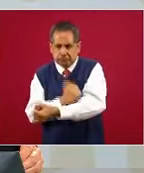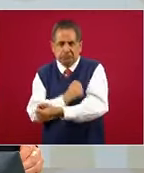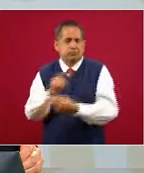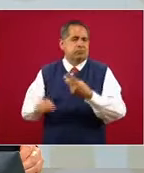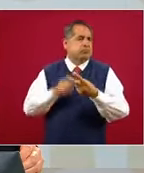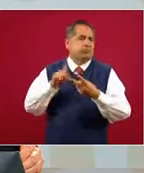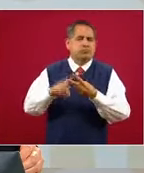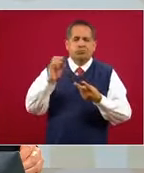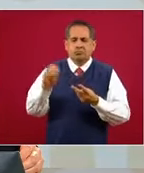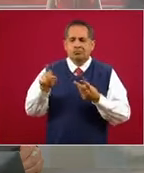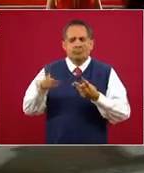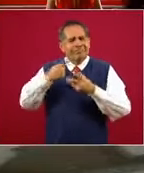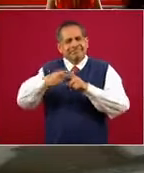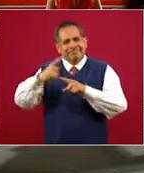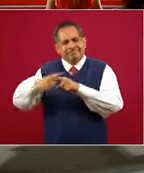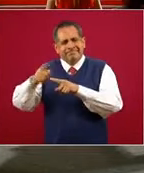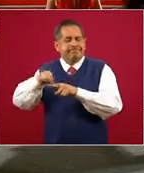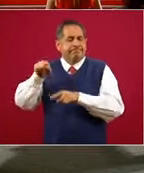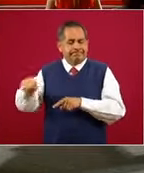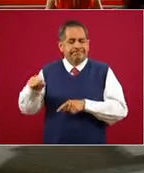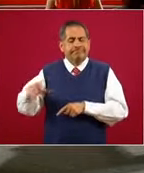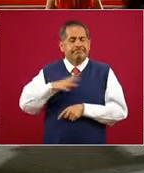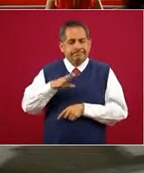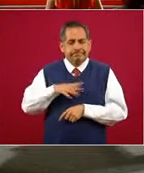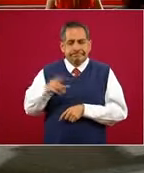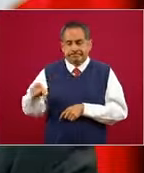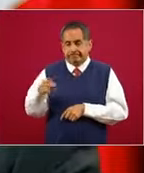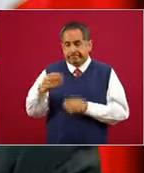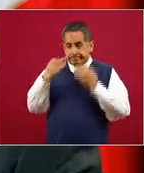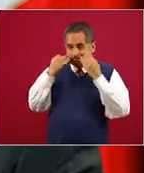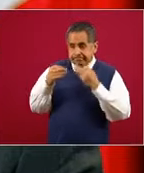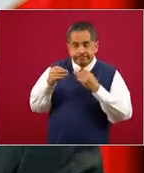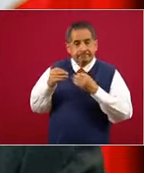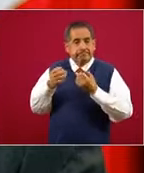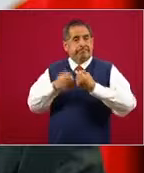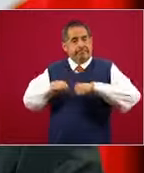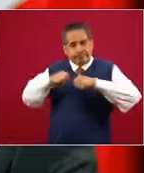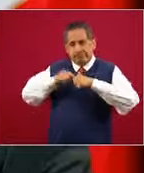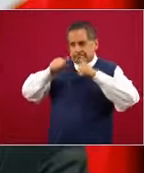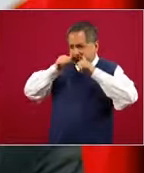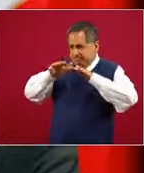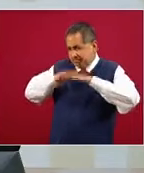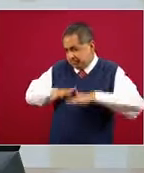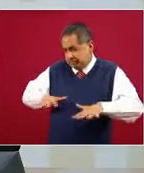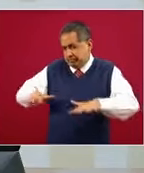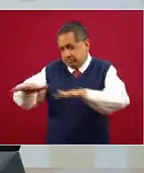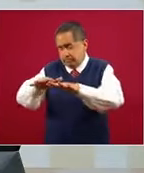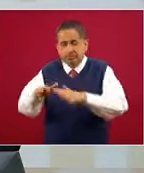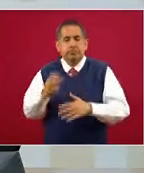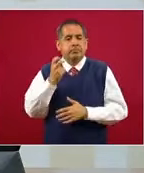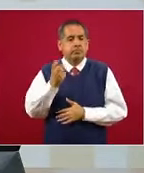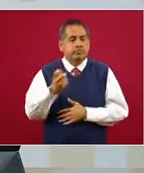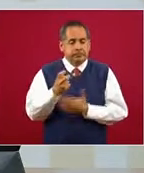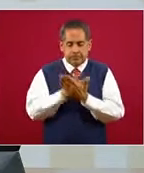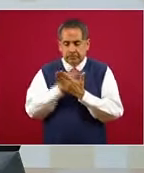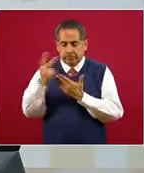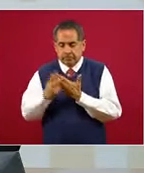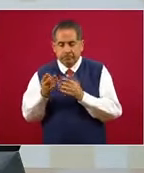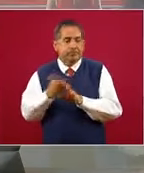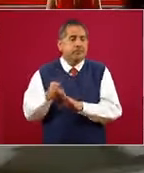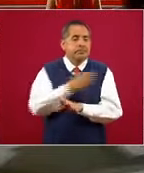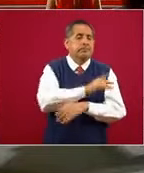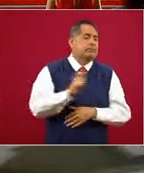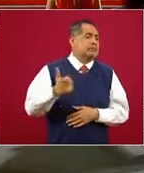intravenosas, etcétera, y entonces se requiere un abordaje de salud pública que no hubiera sido posible con el antiguo